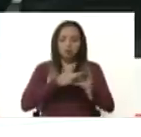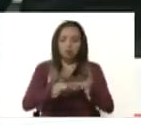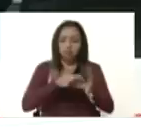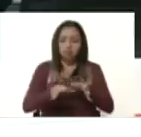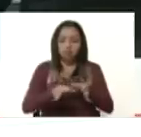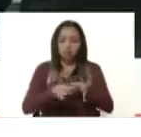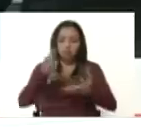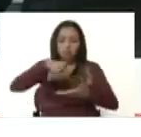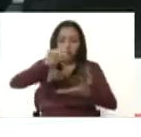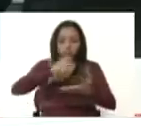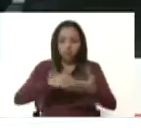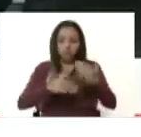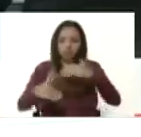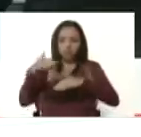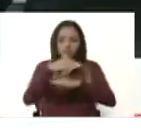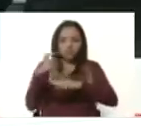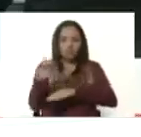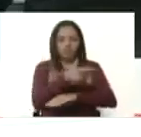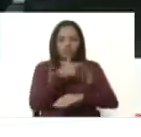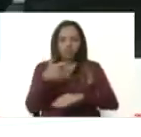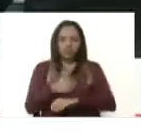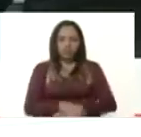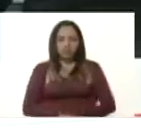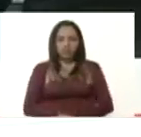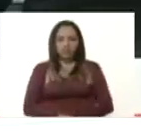decreto supremo del gobierno